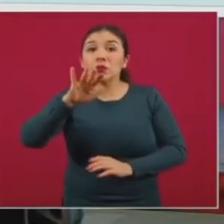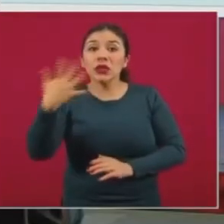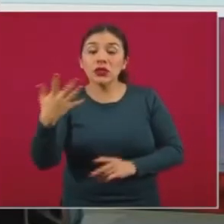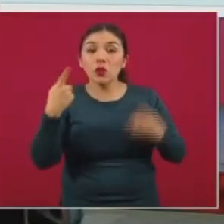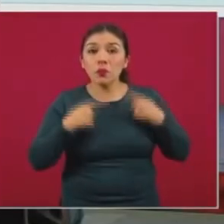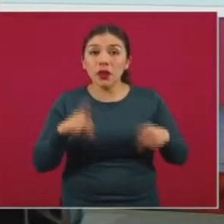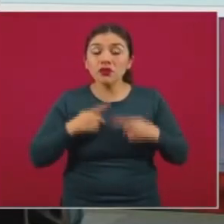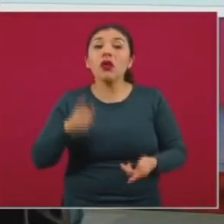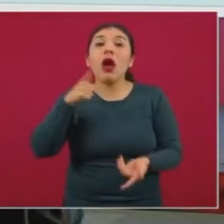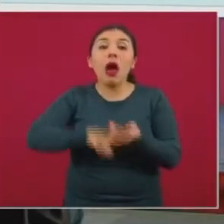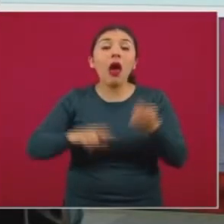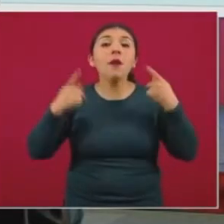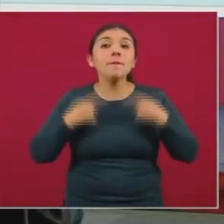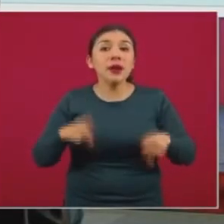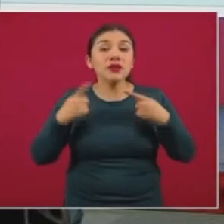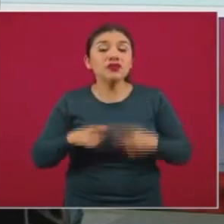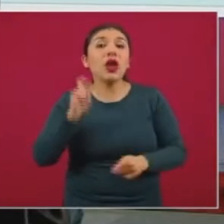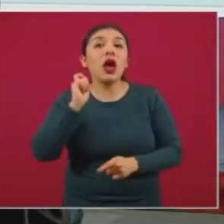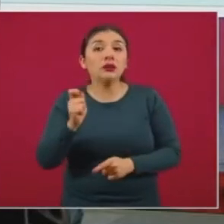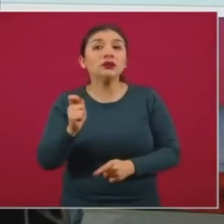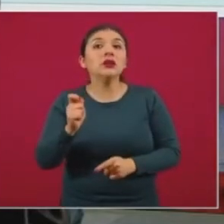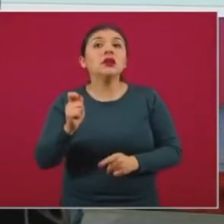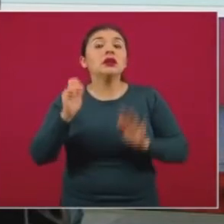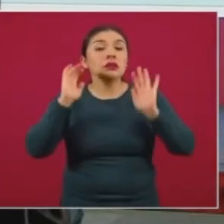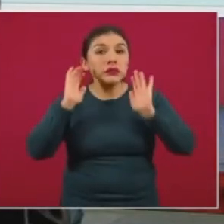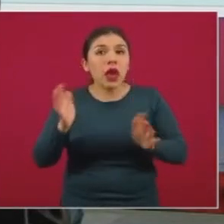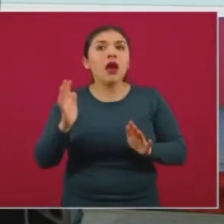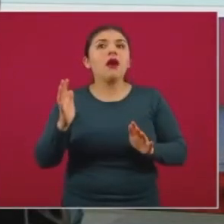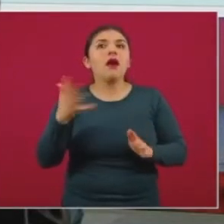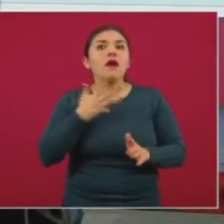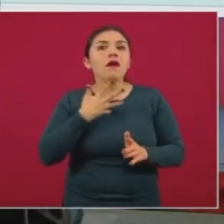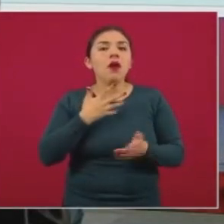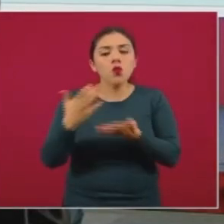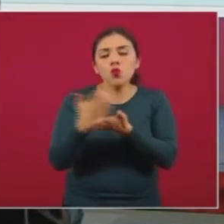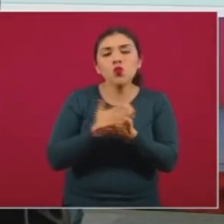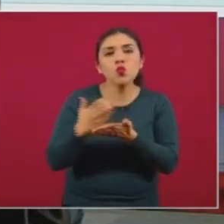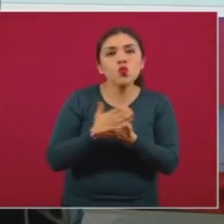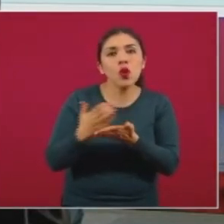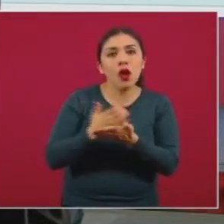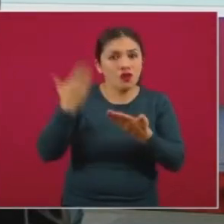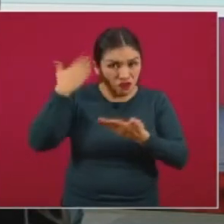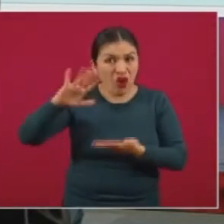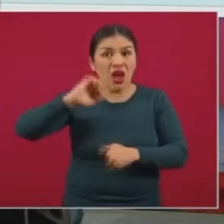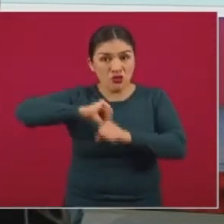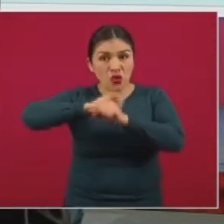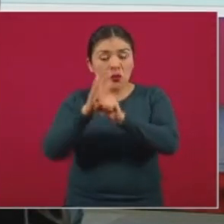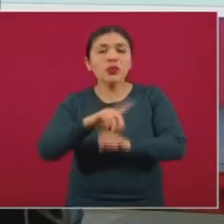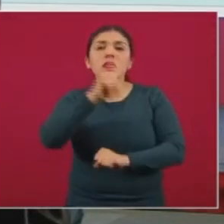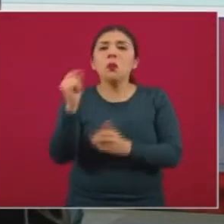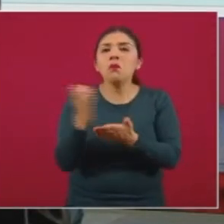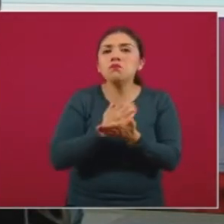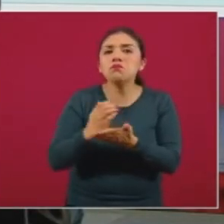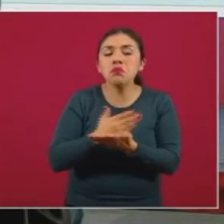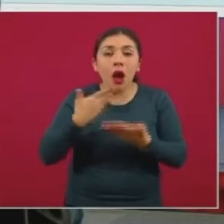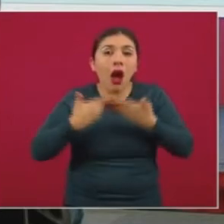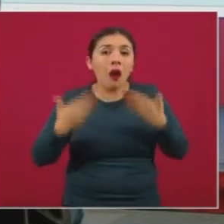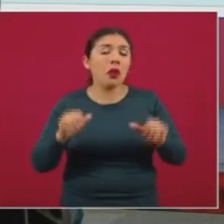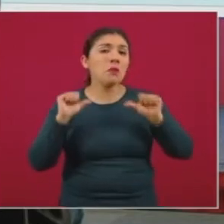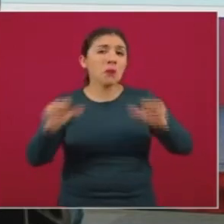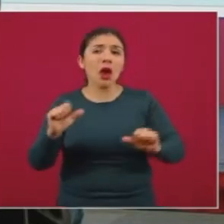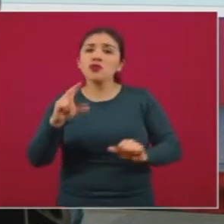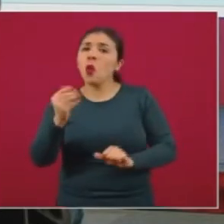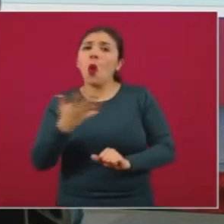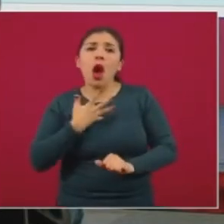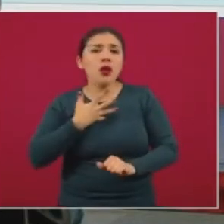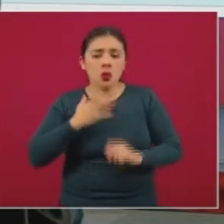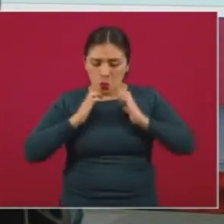873.555 son las personas que se consideran ya se encuentran recuperadas y por lo tanto, lógicamente, no tienen ya COVID